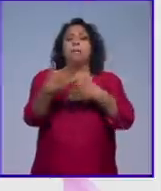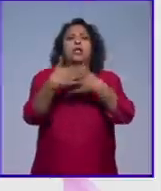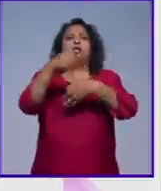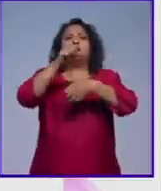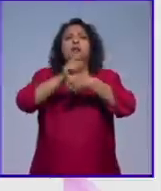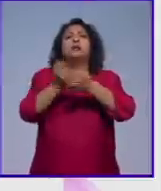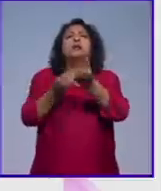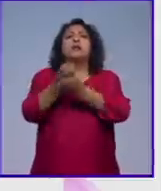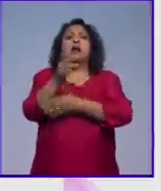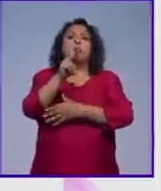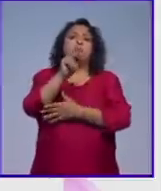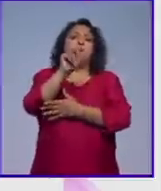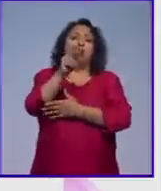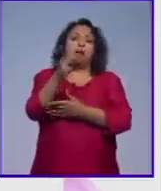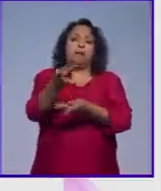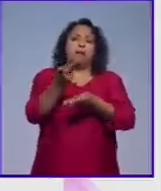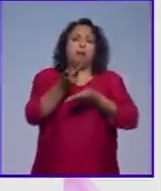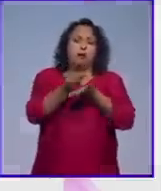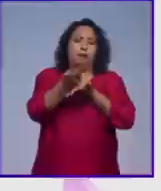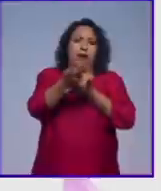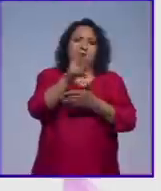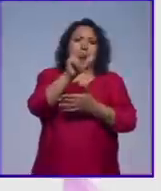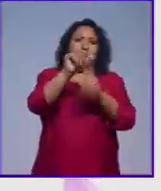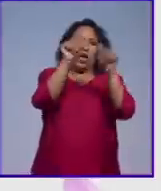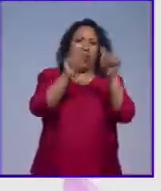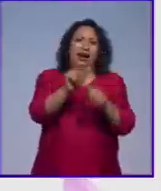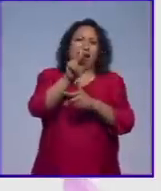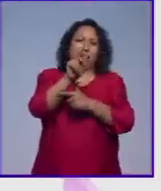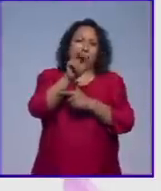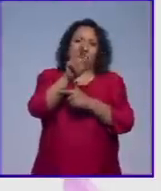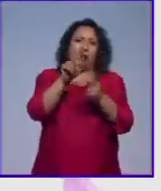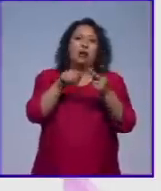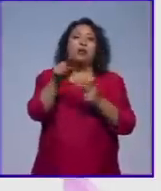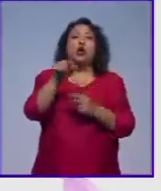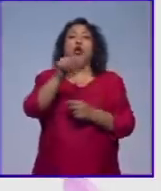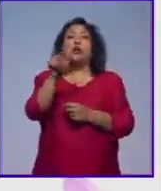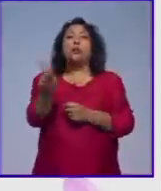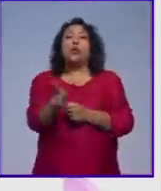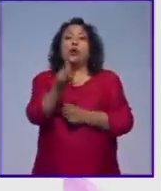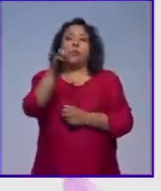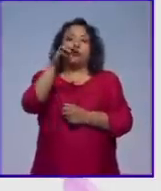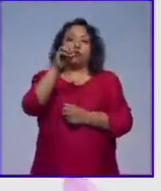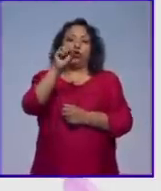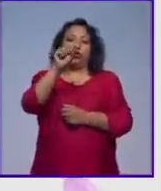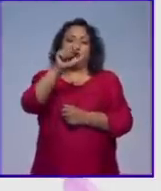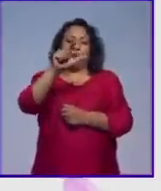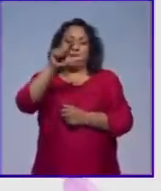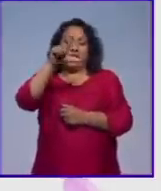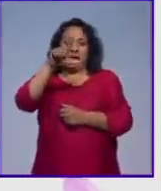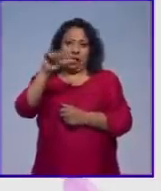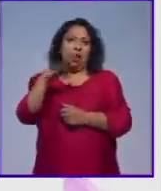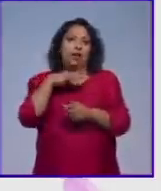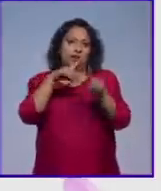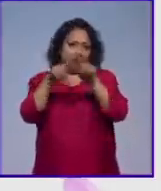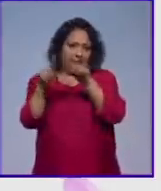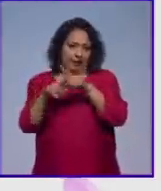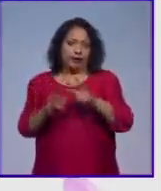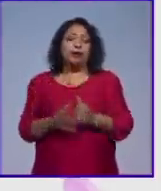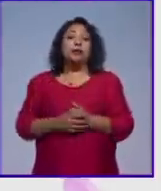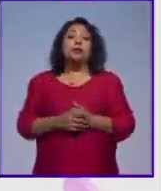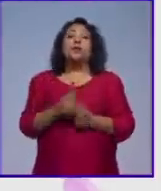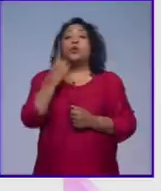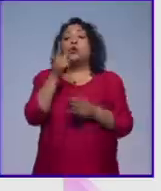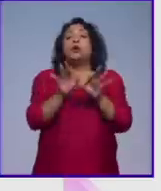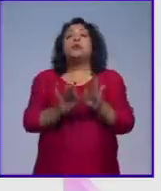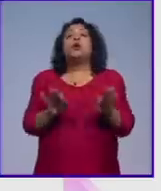semana a Palermo a recibir el Premio de Arte Palermo y en el pueblo de Musomeli vamos a tener varias cosas. Una